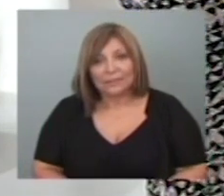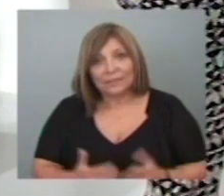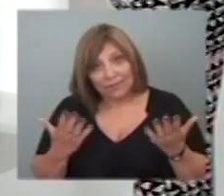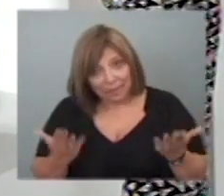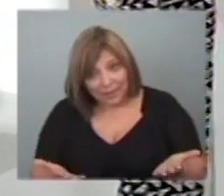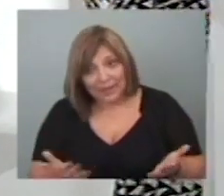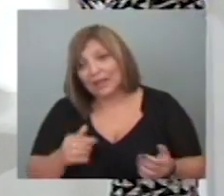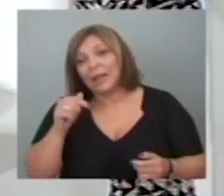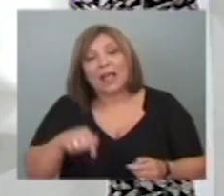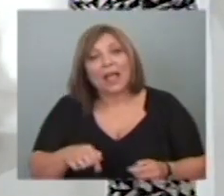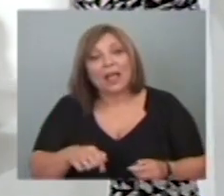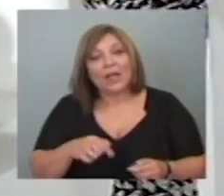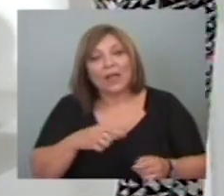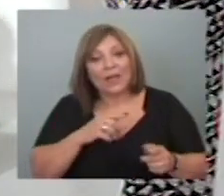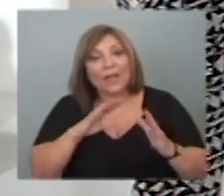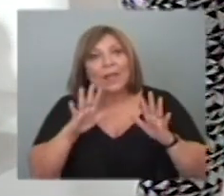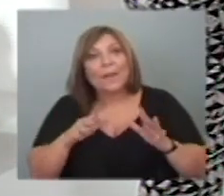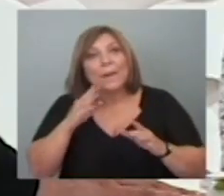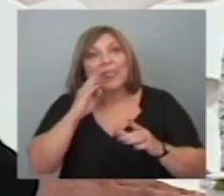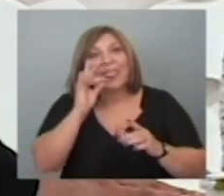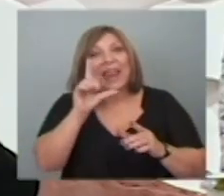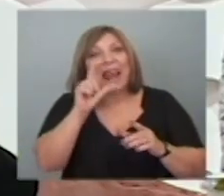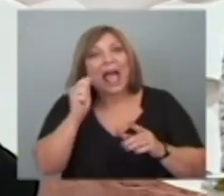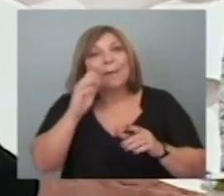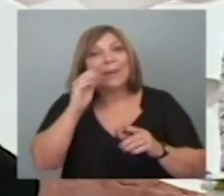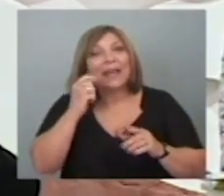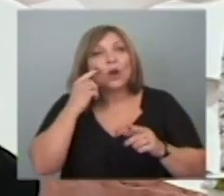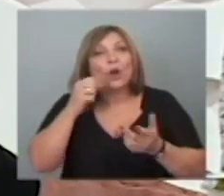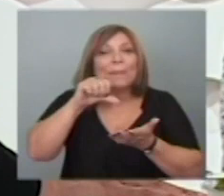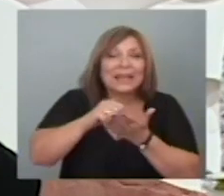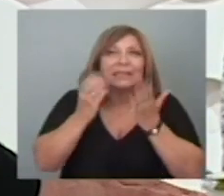Bien, Andrea, la demógrafa Adela Pellegrino hablaba de que había que ver en